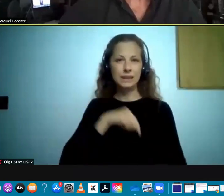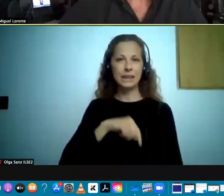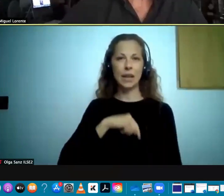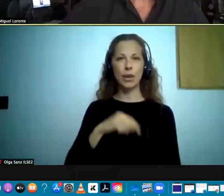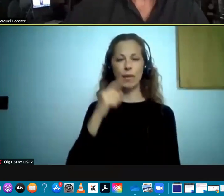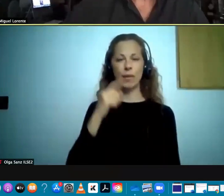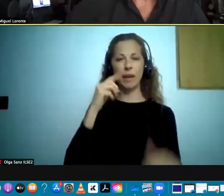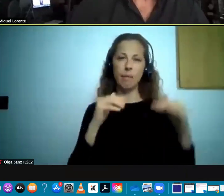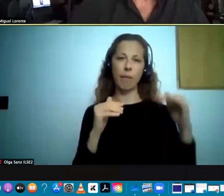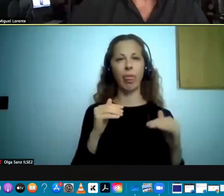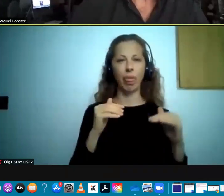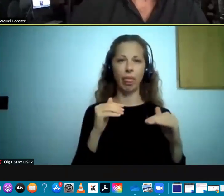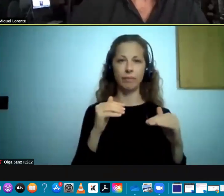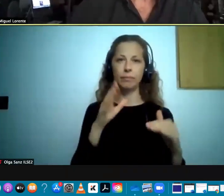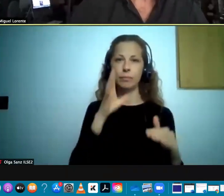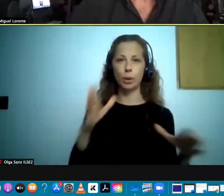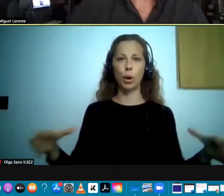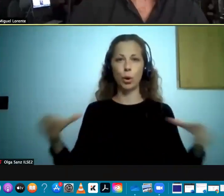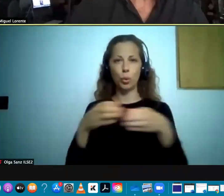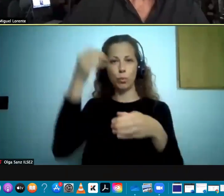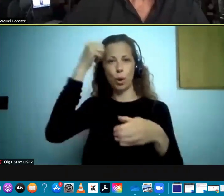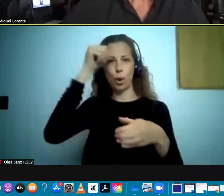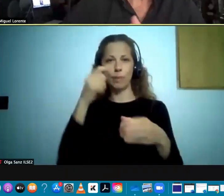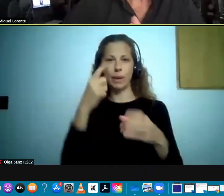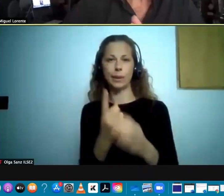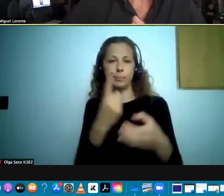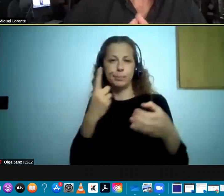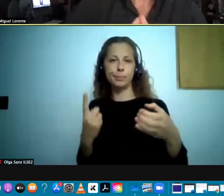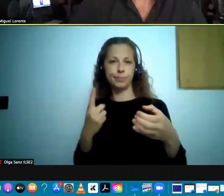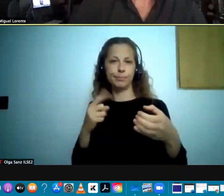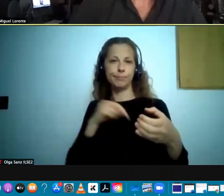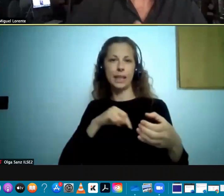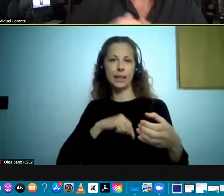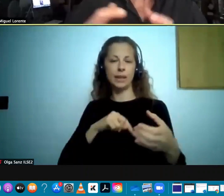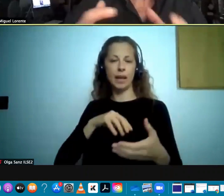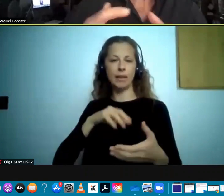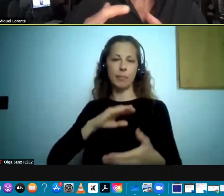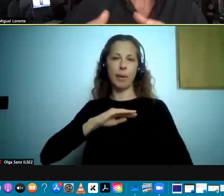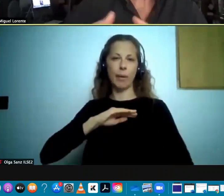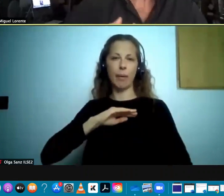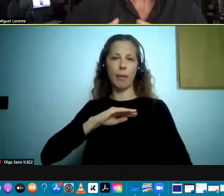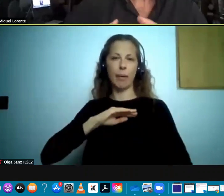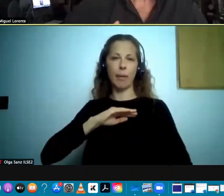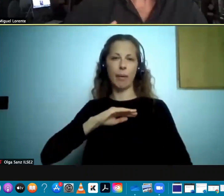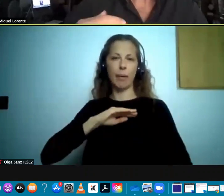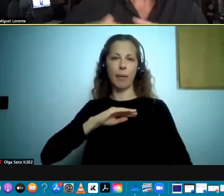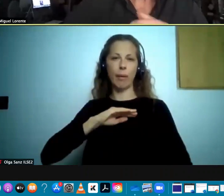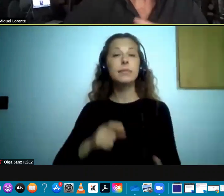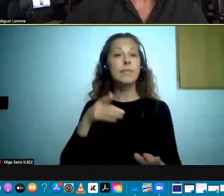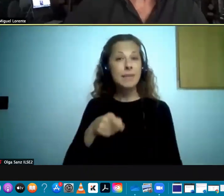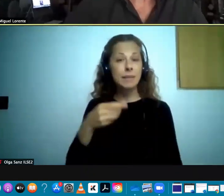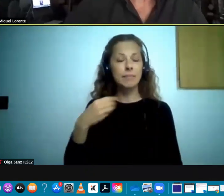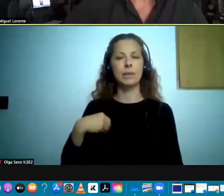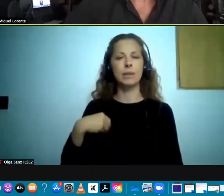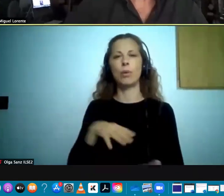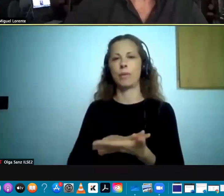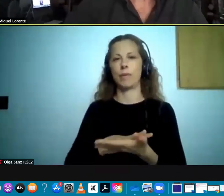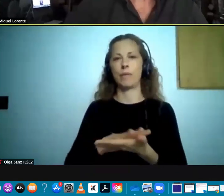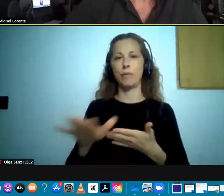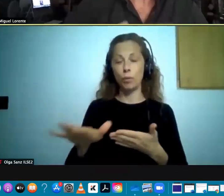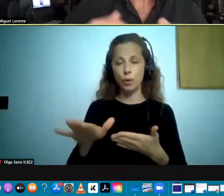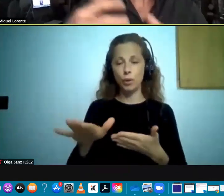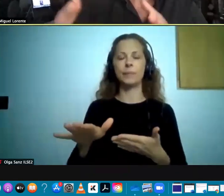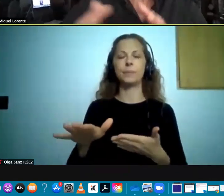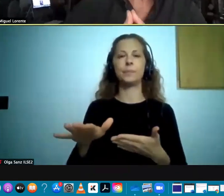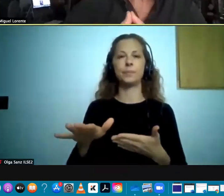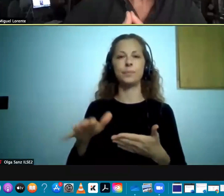no formar parte del grupo de hombres, con lo cual eso influye de una manera negativa en la transformación